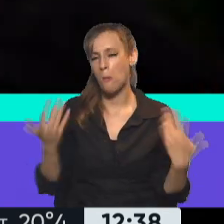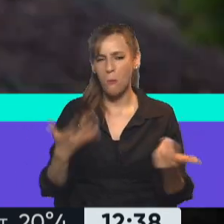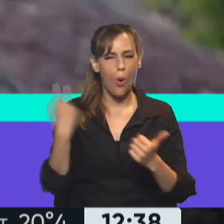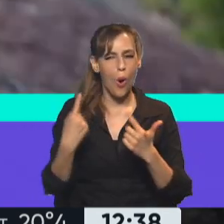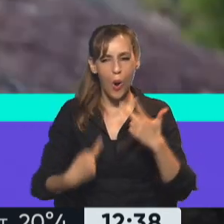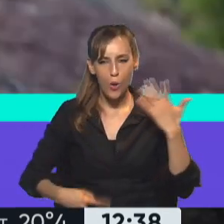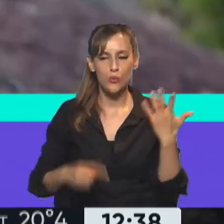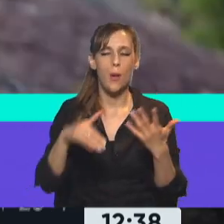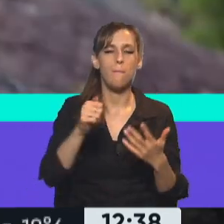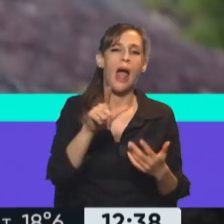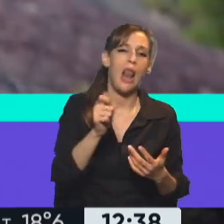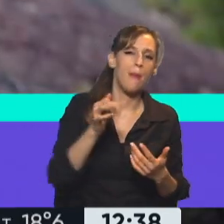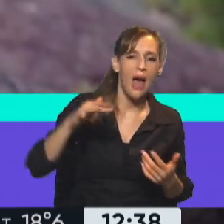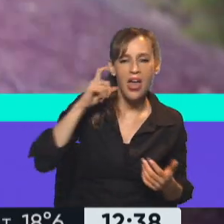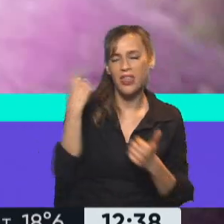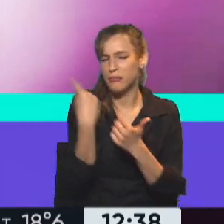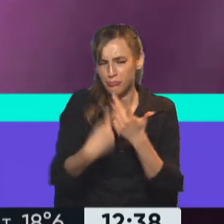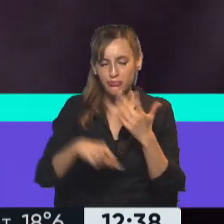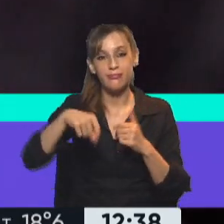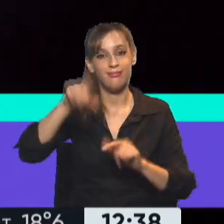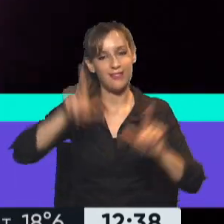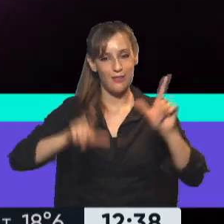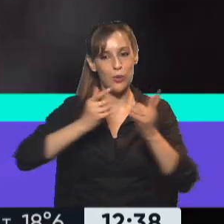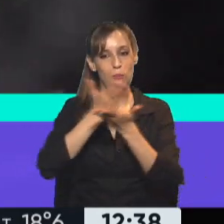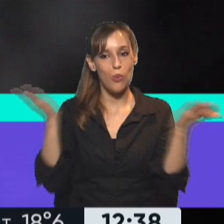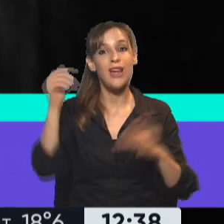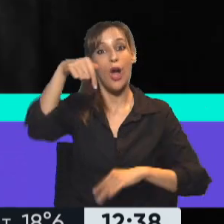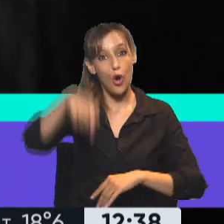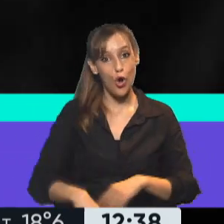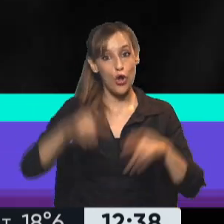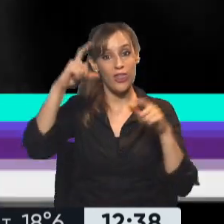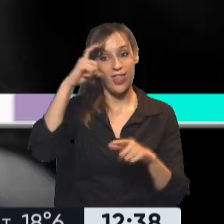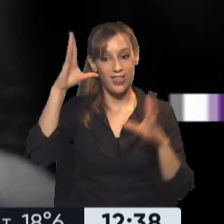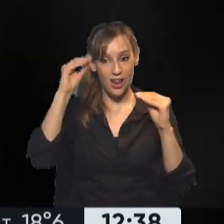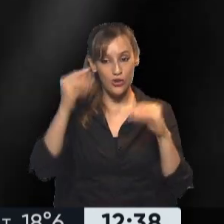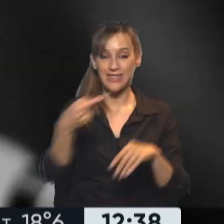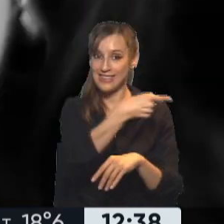Gotas de Lluvia, no se lo pierdan. Esto es en la pantalla de la televisión pública hoy a las 22, toda la semana.